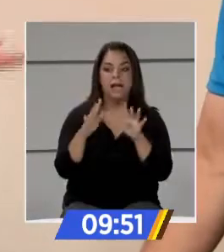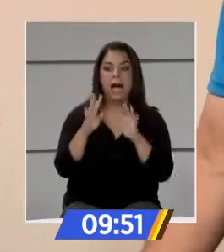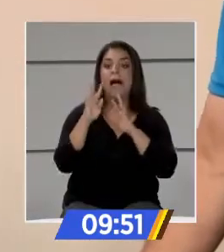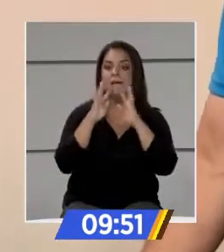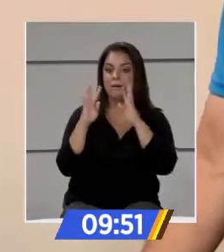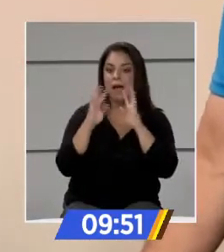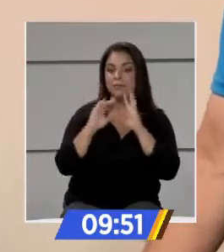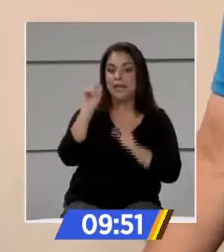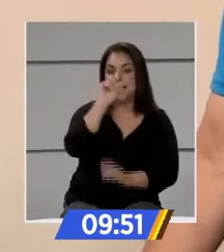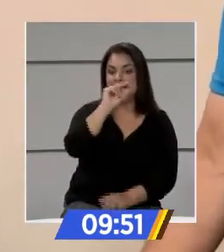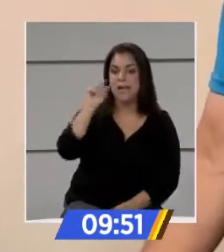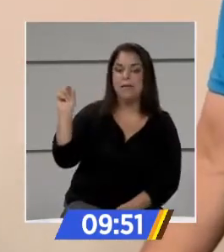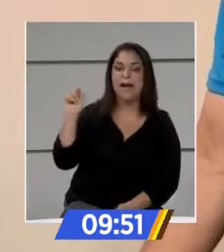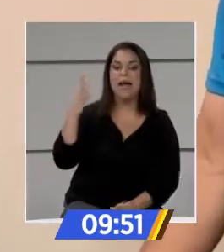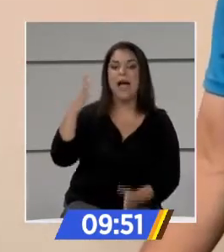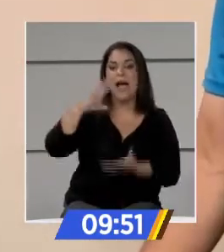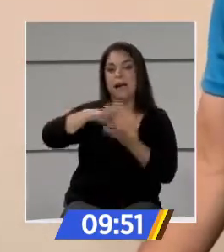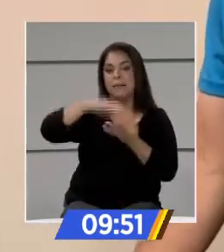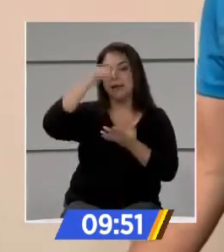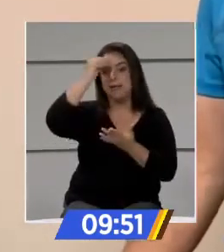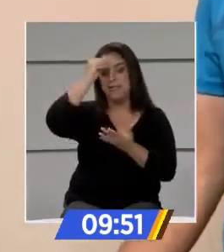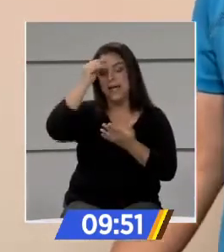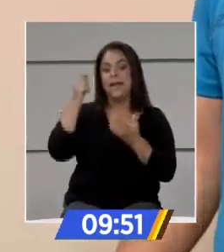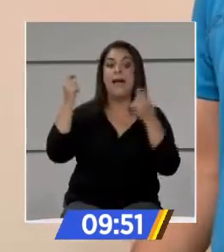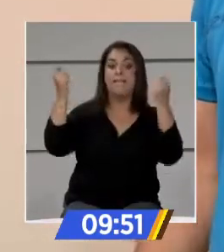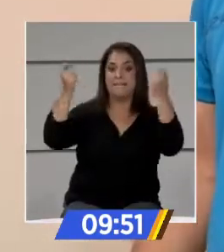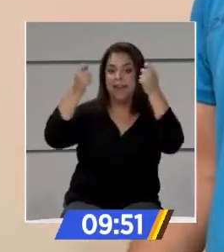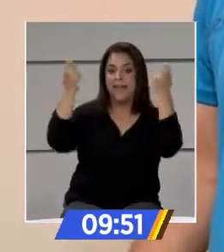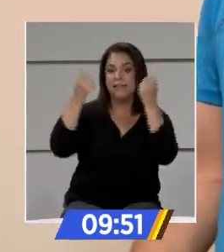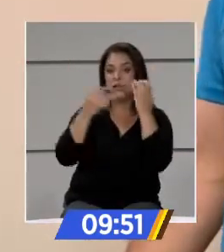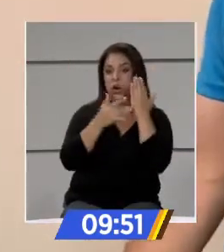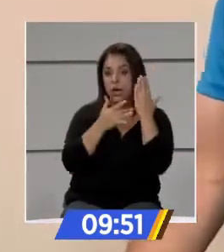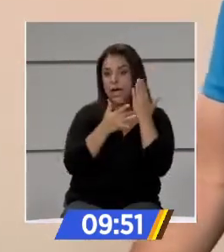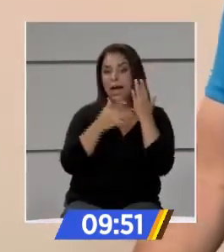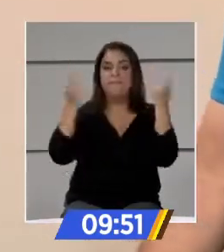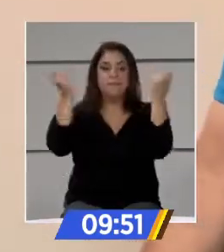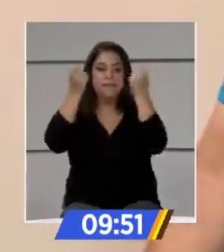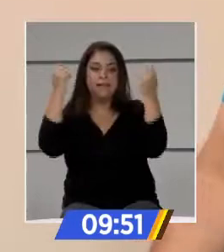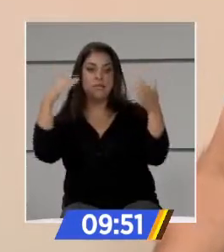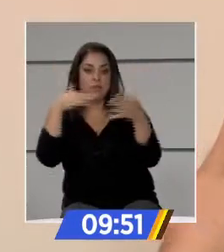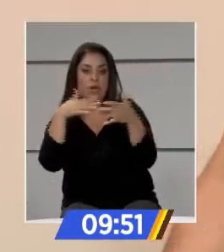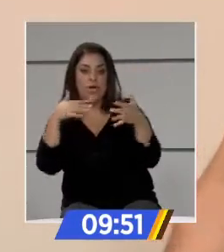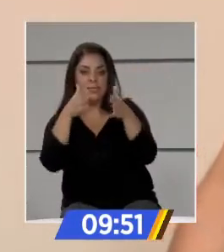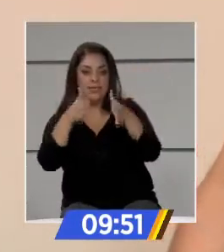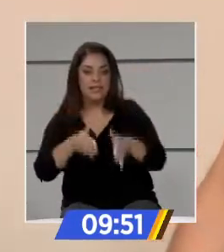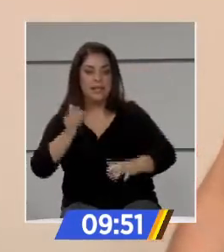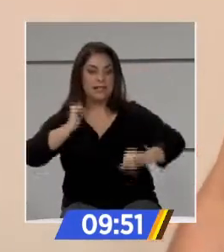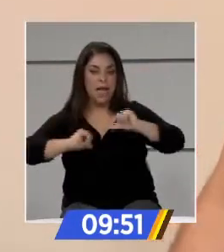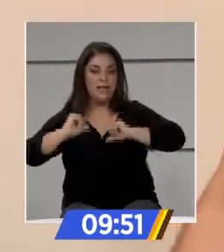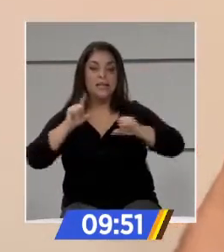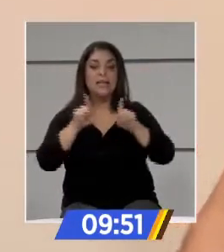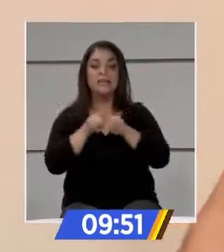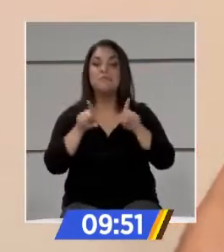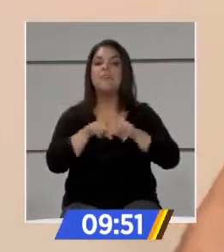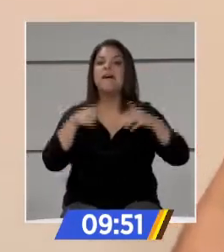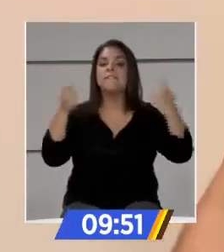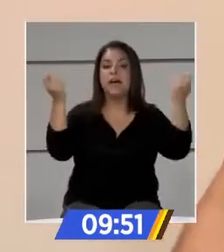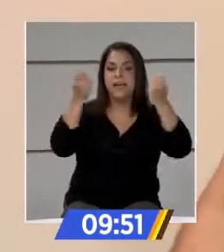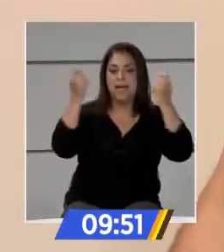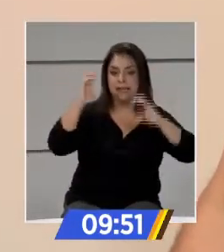la semana sobre aprendemos en la Feria de Tecnología, el Festival Estudiantil de las Artes y también Feria